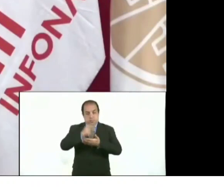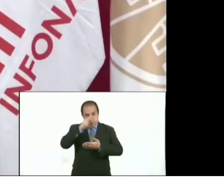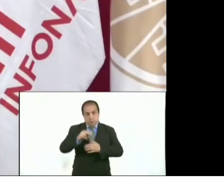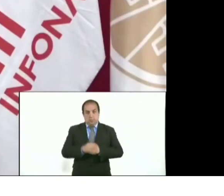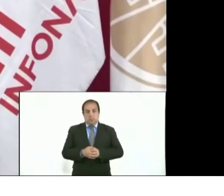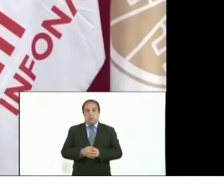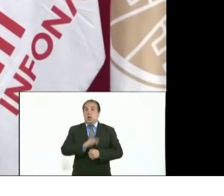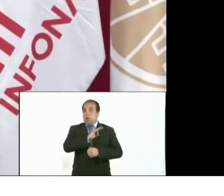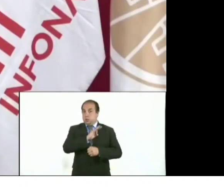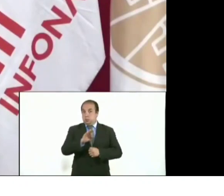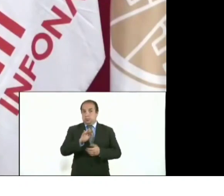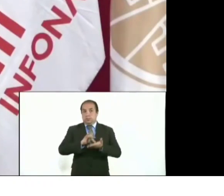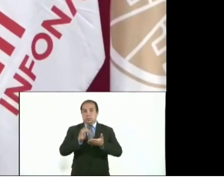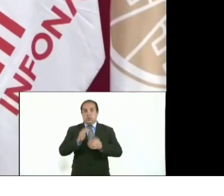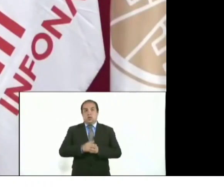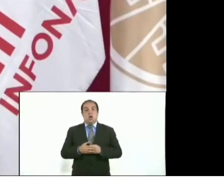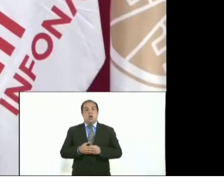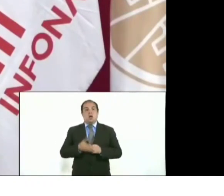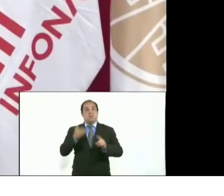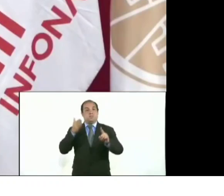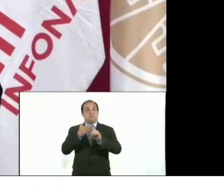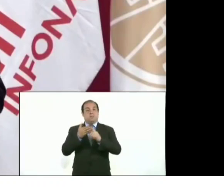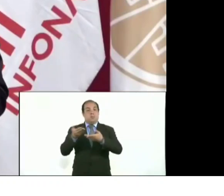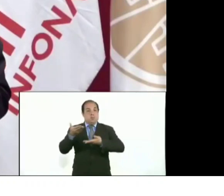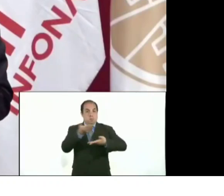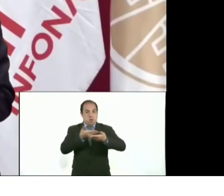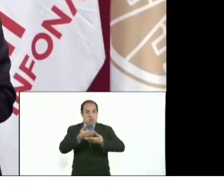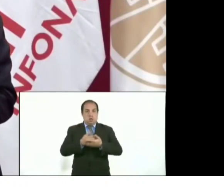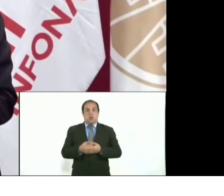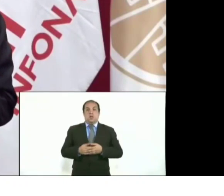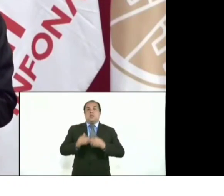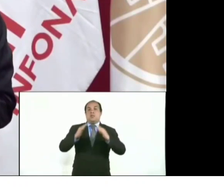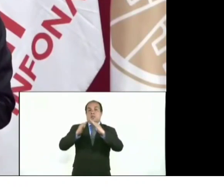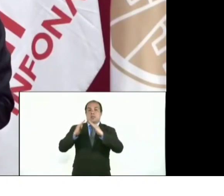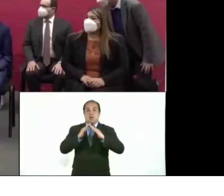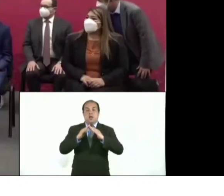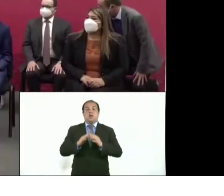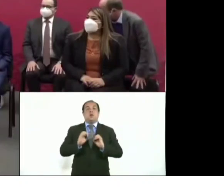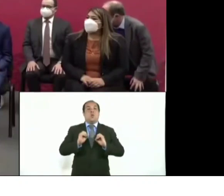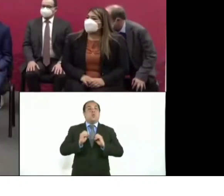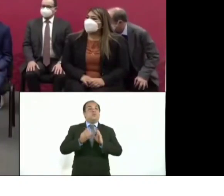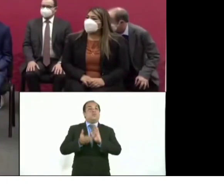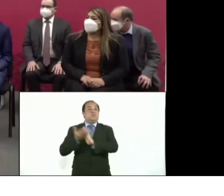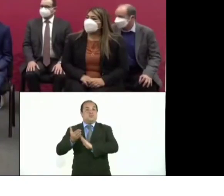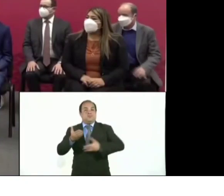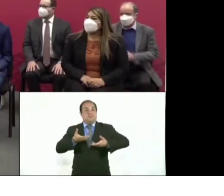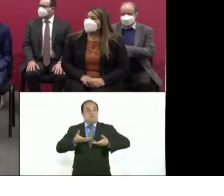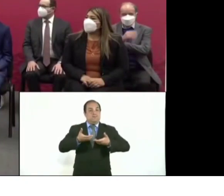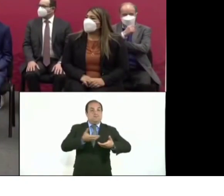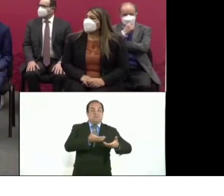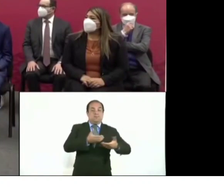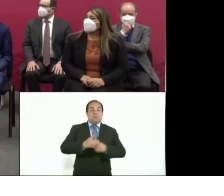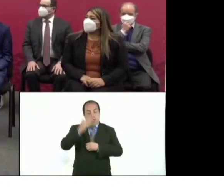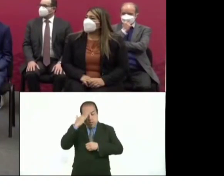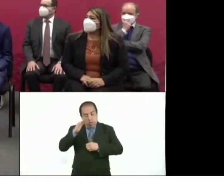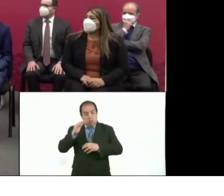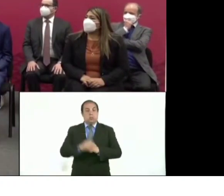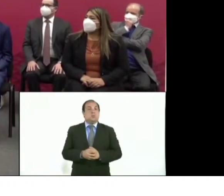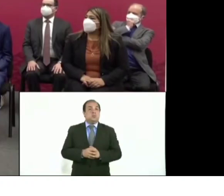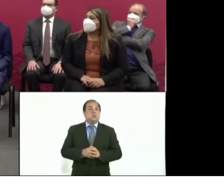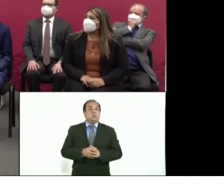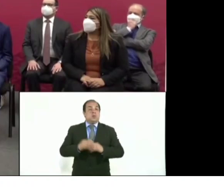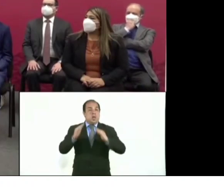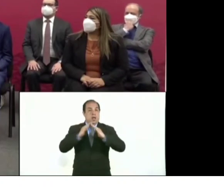Esto es posible gracias a una visión compartida sobre la vivienda y el desarrollo urbano. Sabemos que una vivienda adecuada, además de ser un derecho